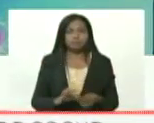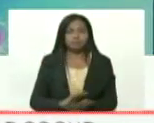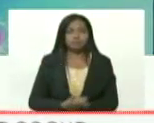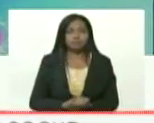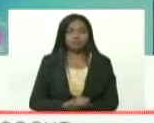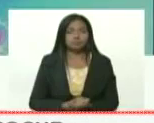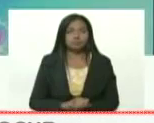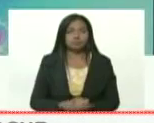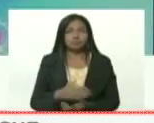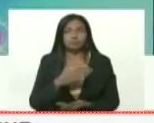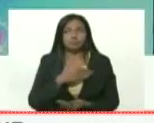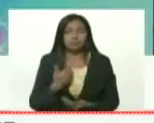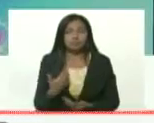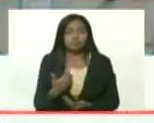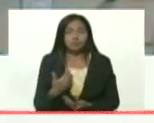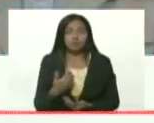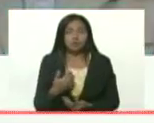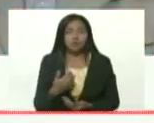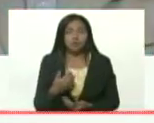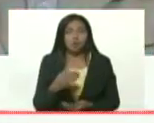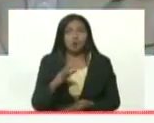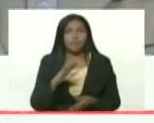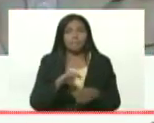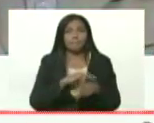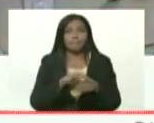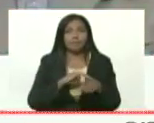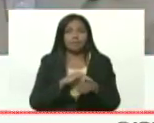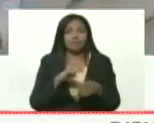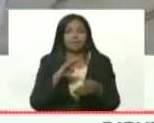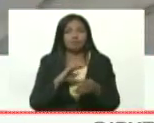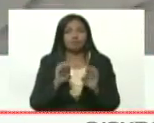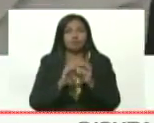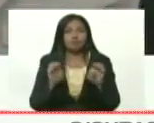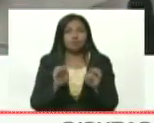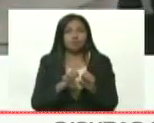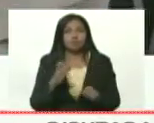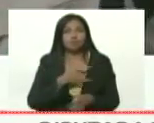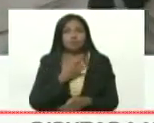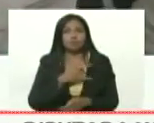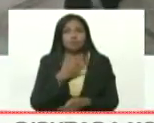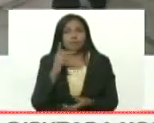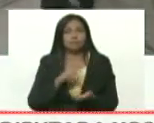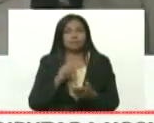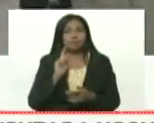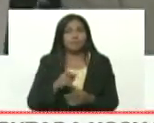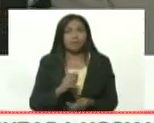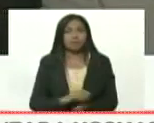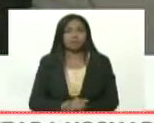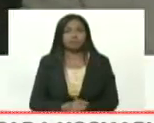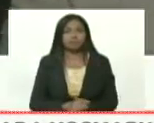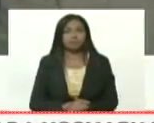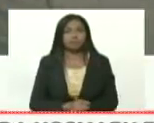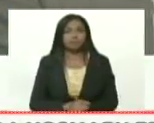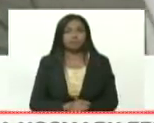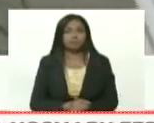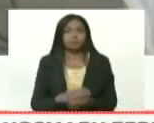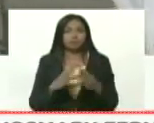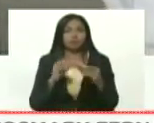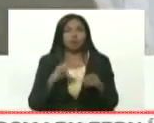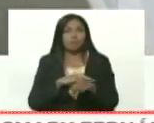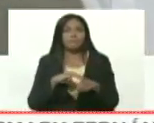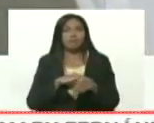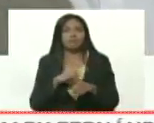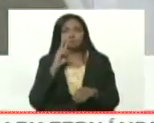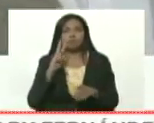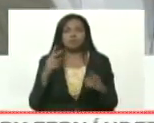compañero Ricardo Menéndez, ministro de Educación Universitaria, está aquí presente. Todos los ministros tienen